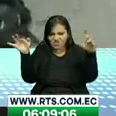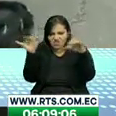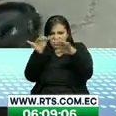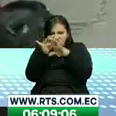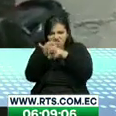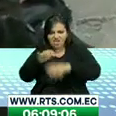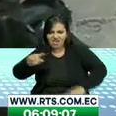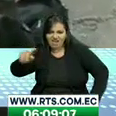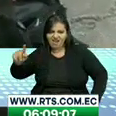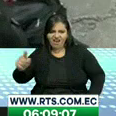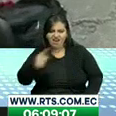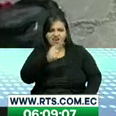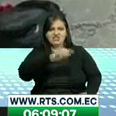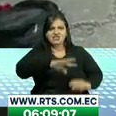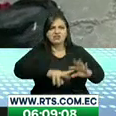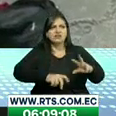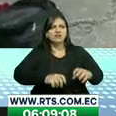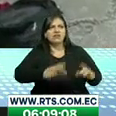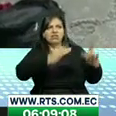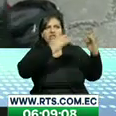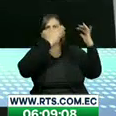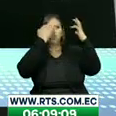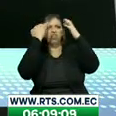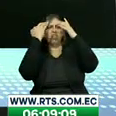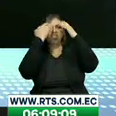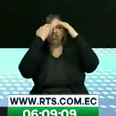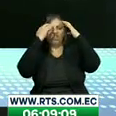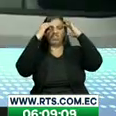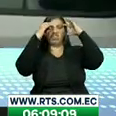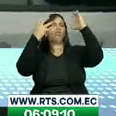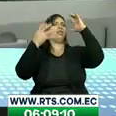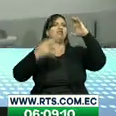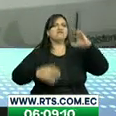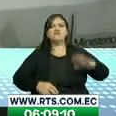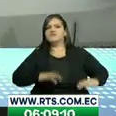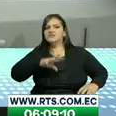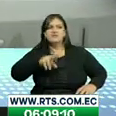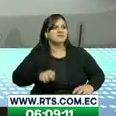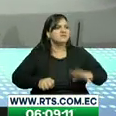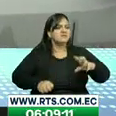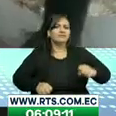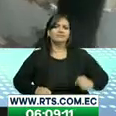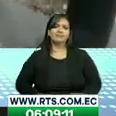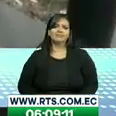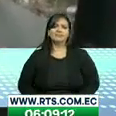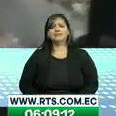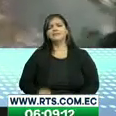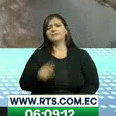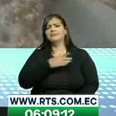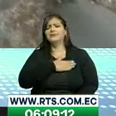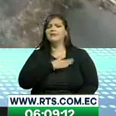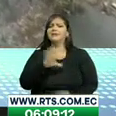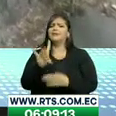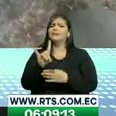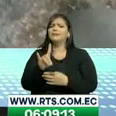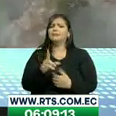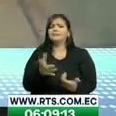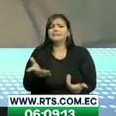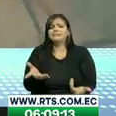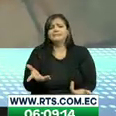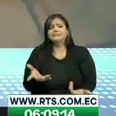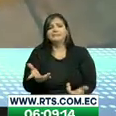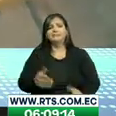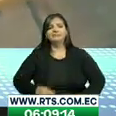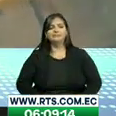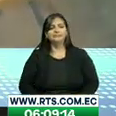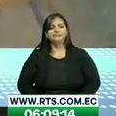que lo hace reactivarse e inventarse cosas como esta. Pobre perrito. Pobre Firulais. Mira, yo te voy a decir una cosa, mi querida Mayra. Totalmente de